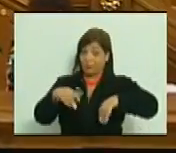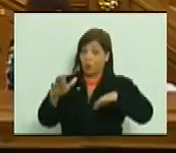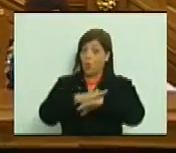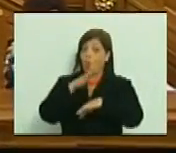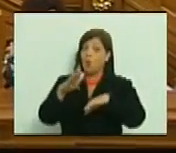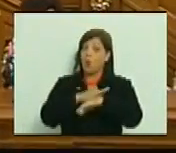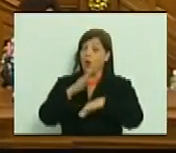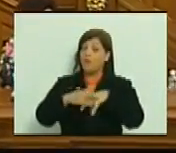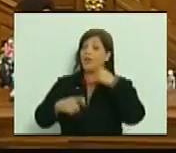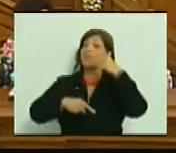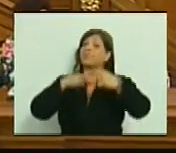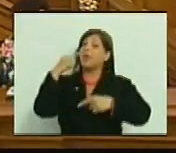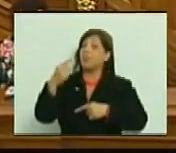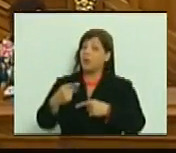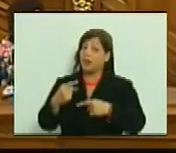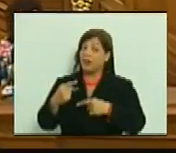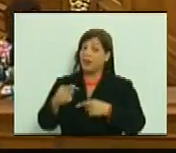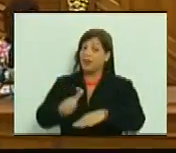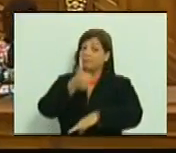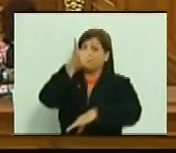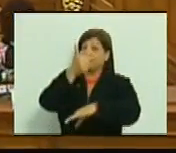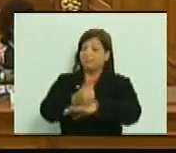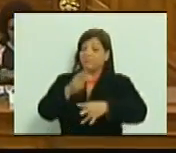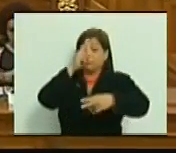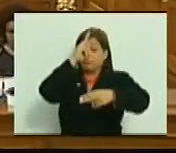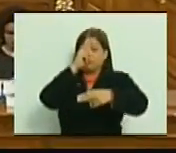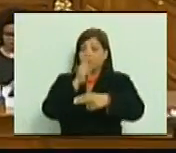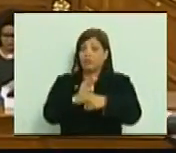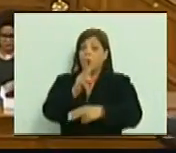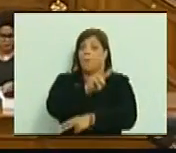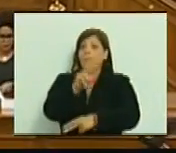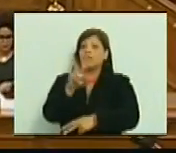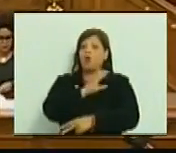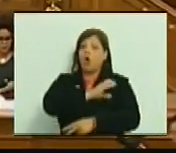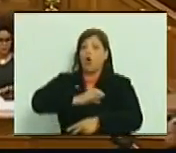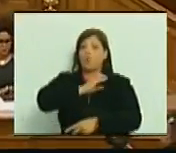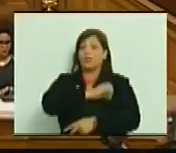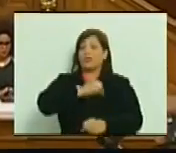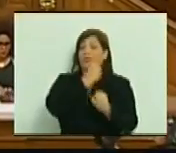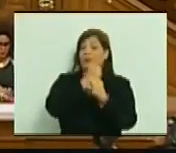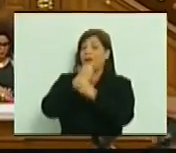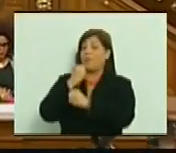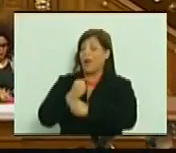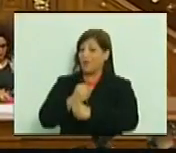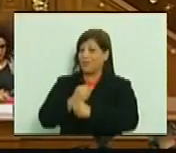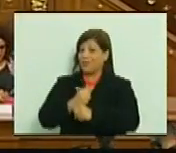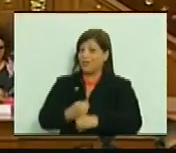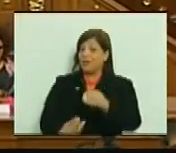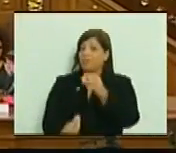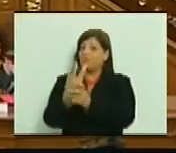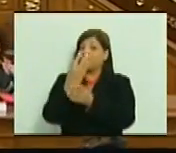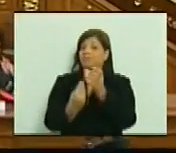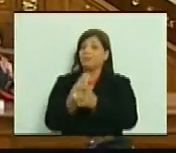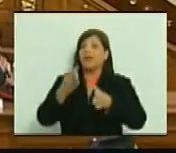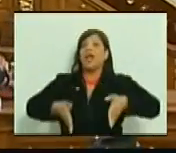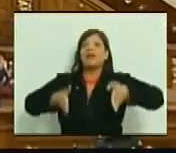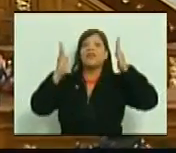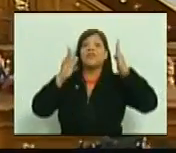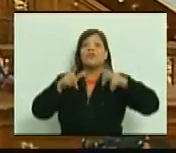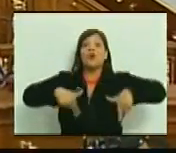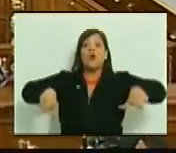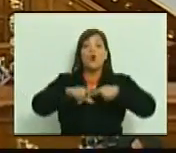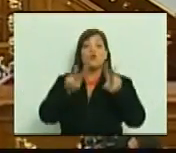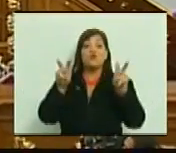jueves vamos a hacer instalación solemne de las 22 comisiones de trabajo y se inaugurará el edificio sede de